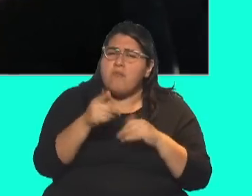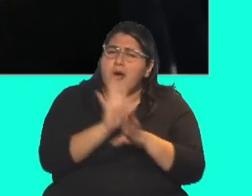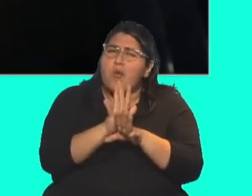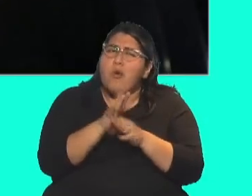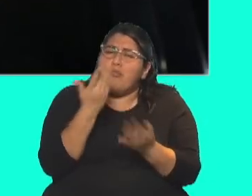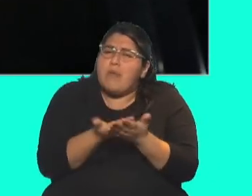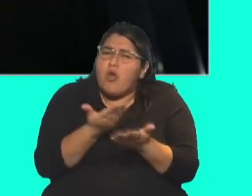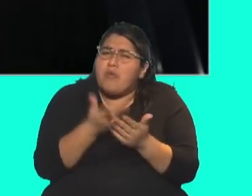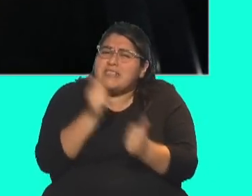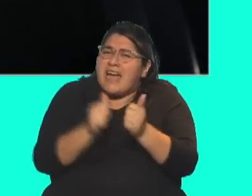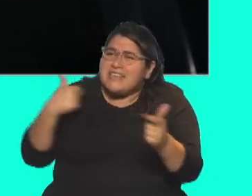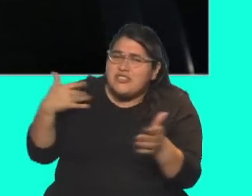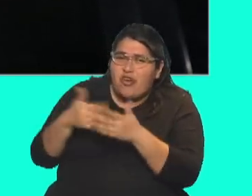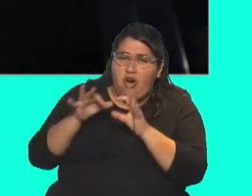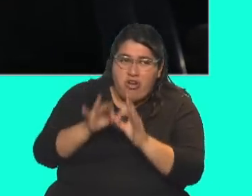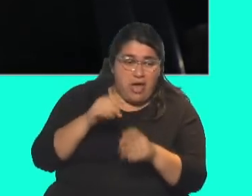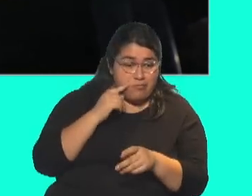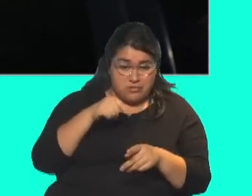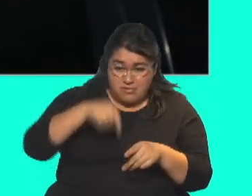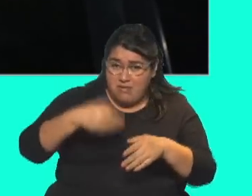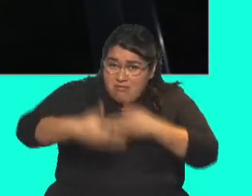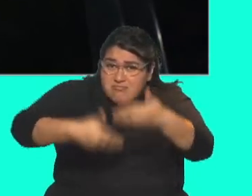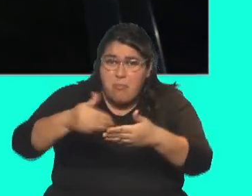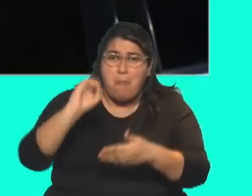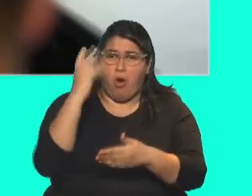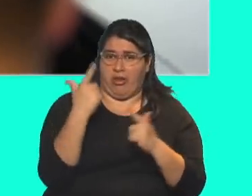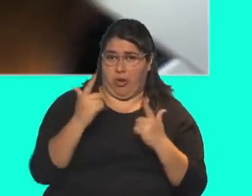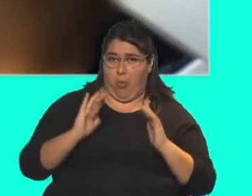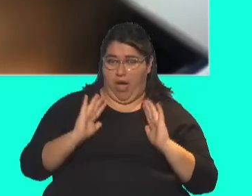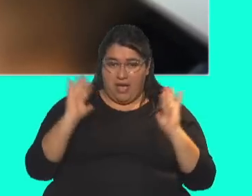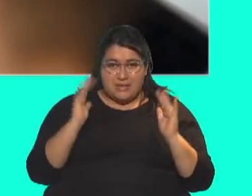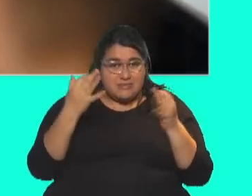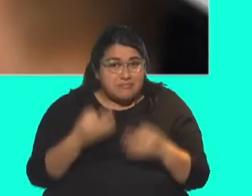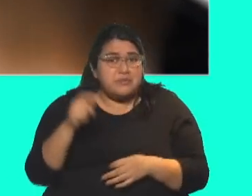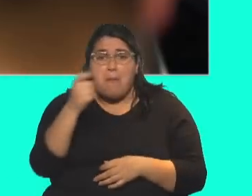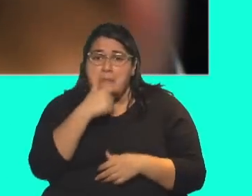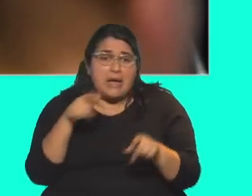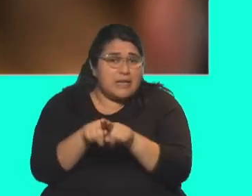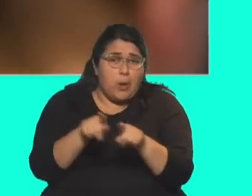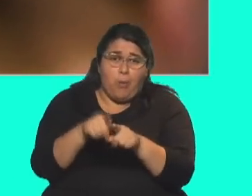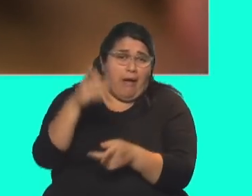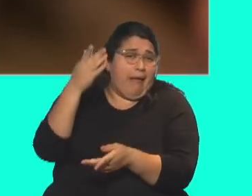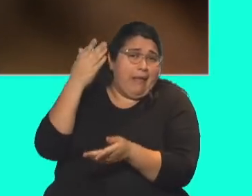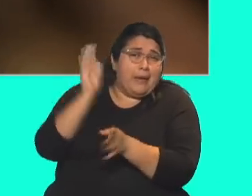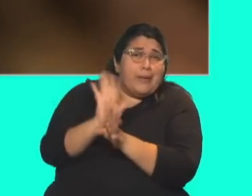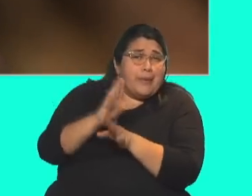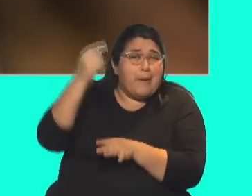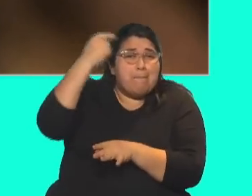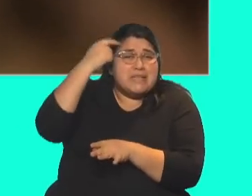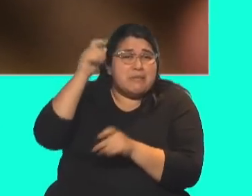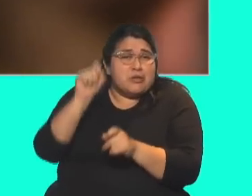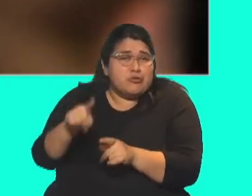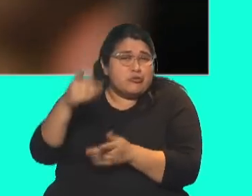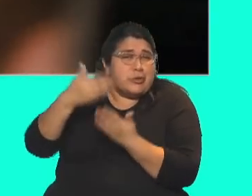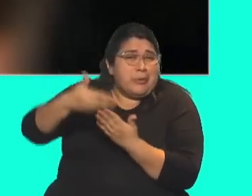tanto de moderno no tiene nada macri es tan antiguo como éste a la derecha